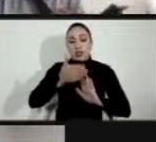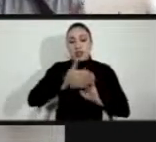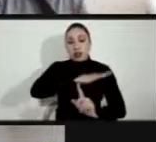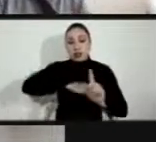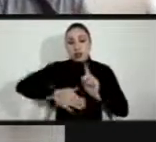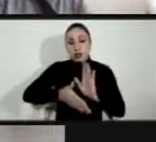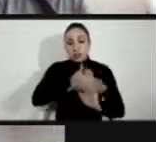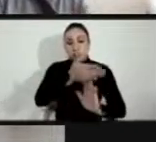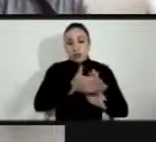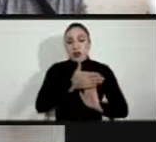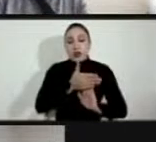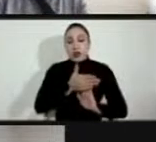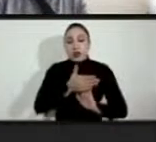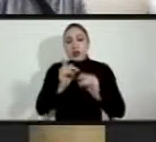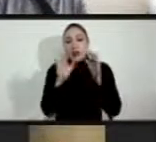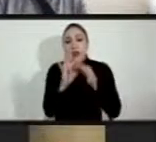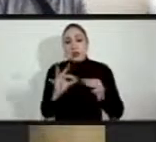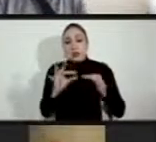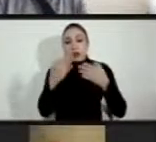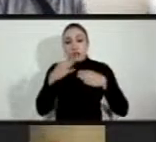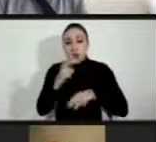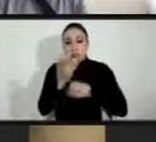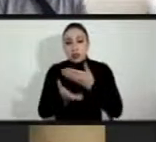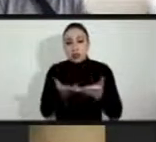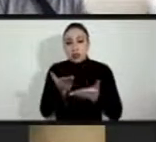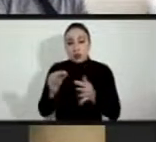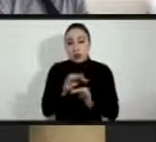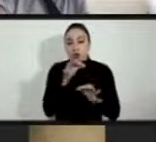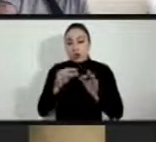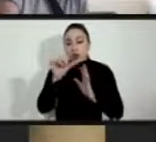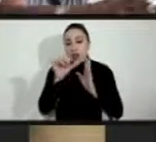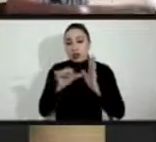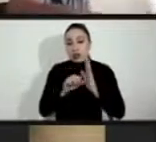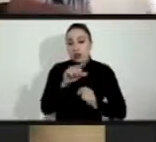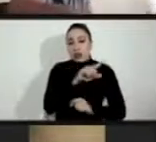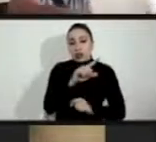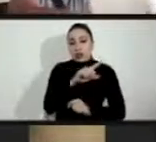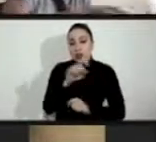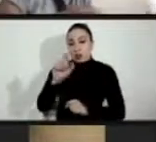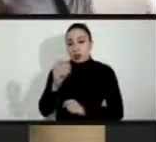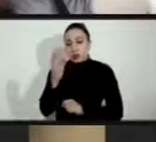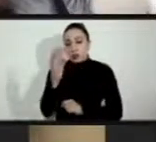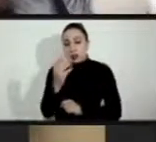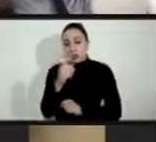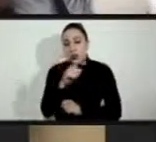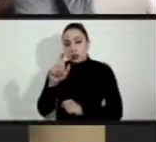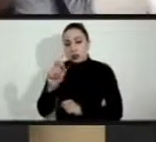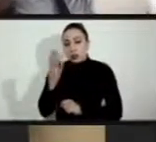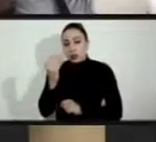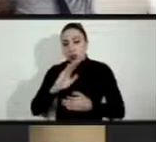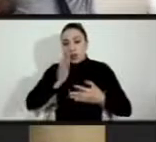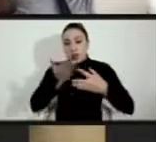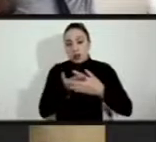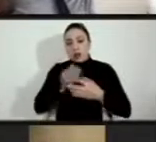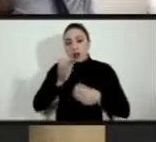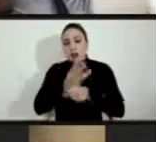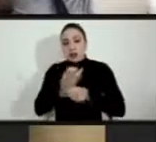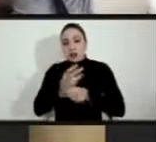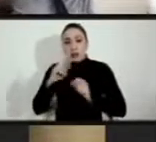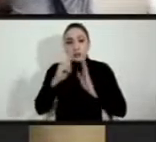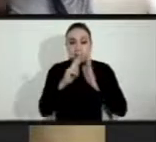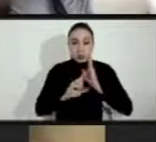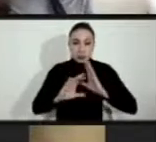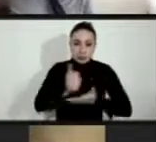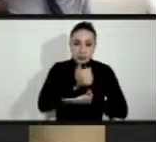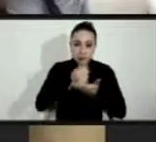de conformidad con lo dispuesto por el artículo 129, por la fracción tercera del artículo 129 del Reglamento del Congreso de la Ciudad de México, se concede el uso